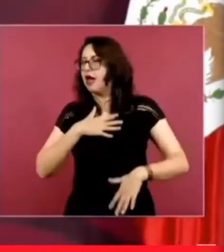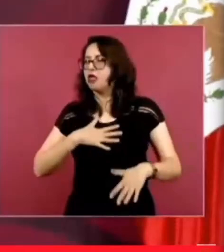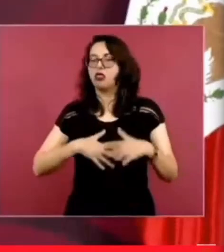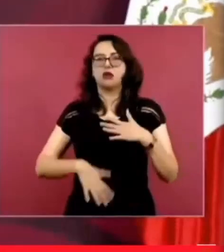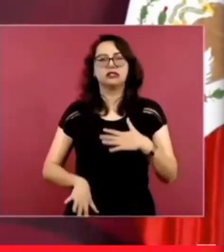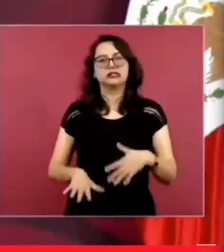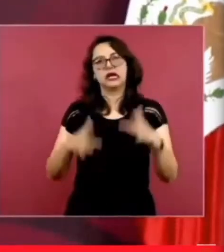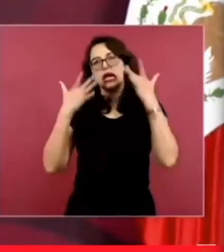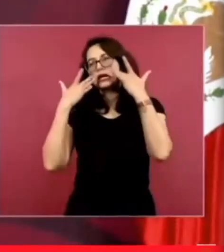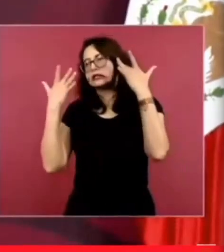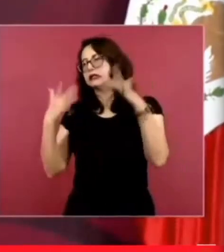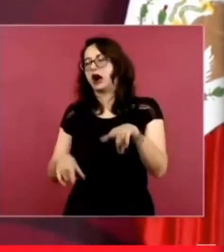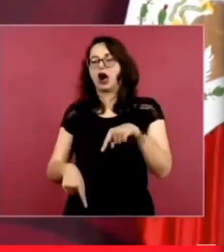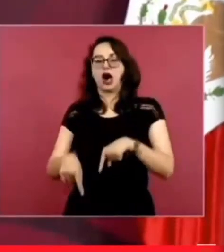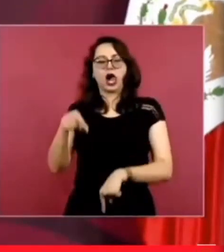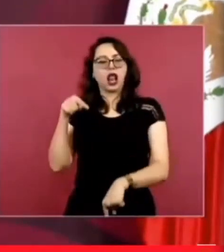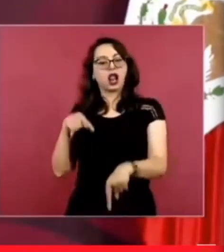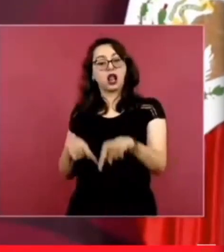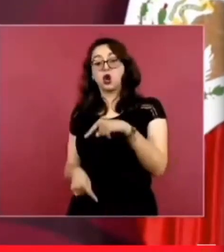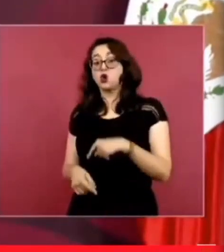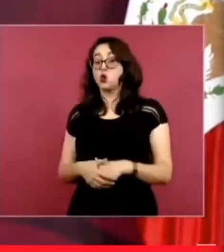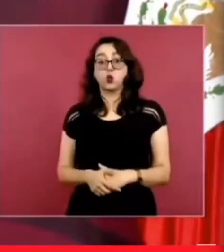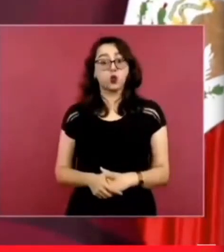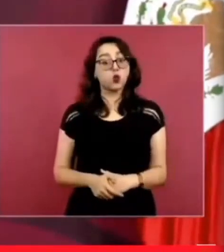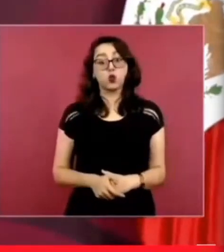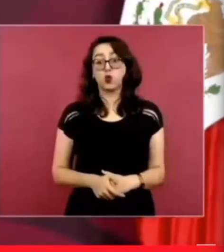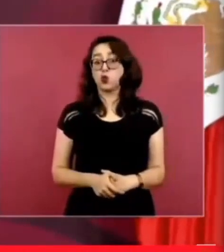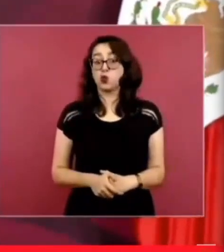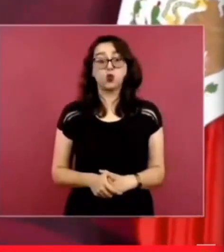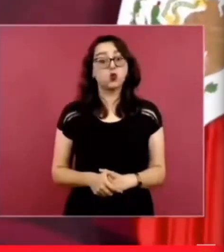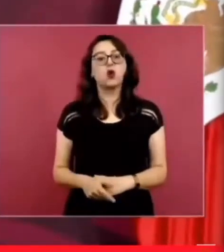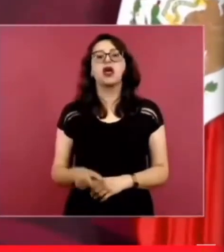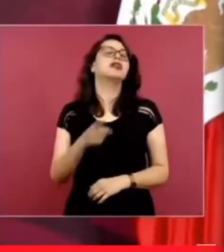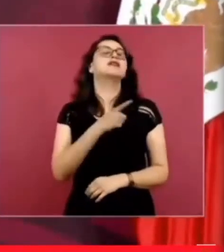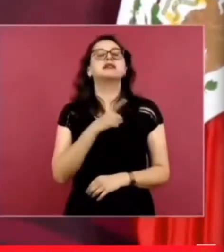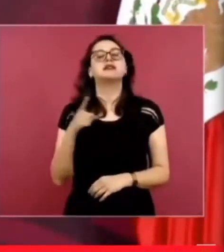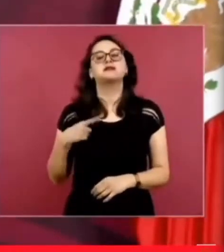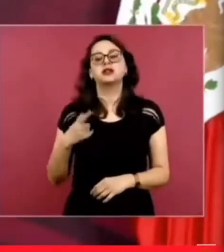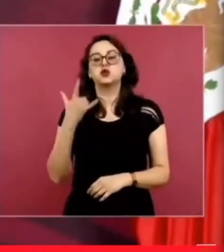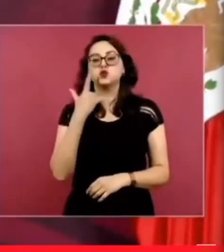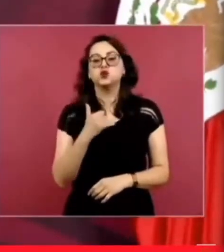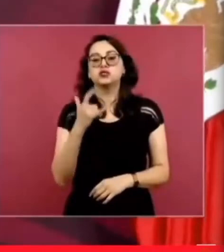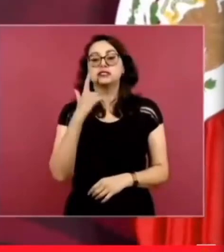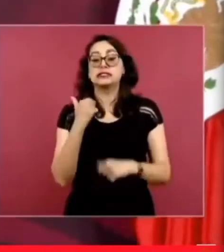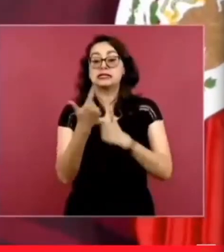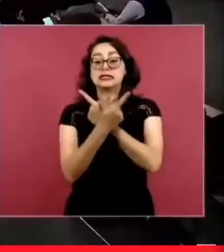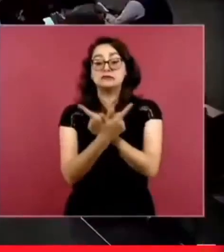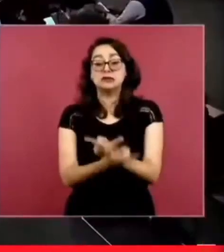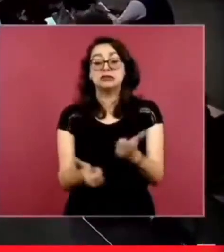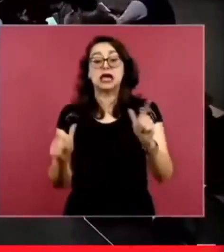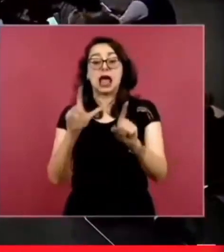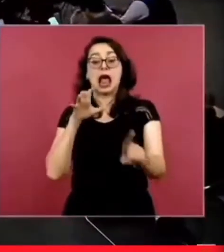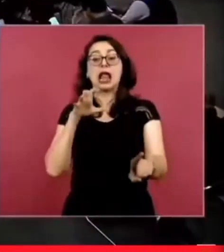echarse para atrás. La libertad no se implora, se conquista.